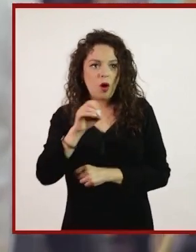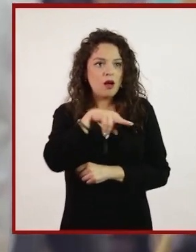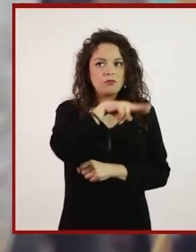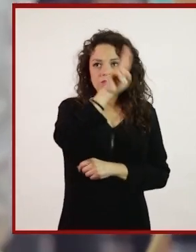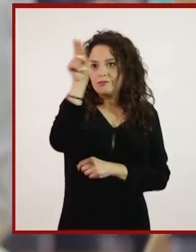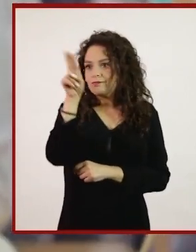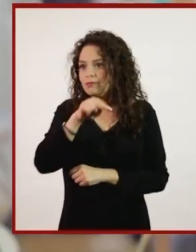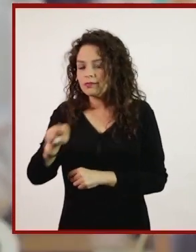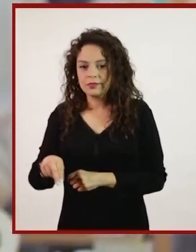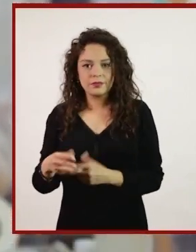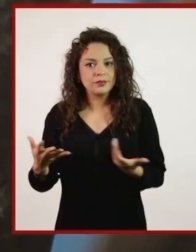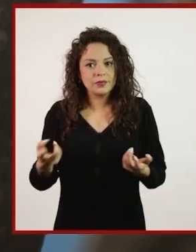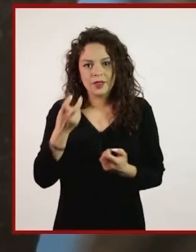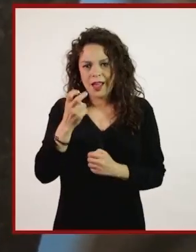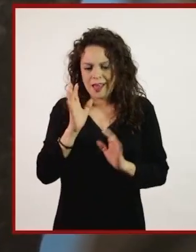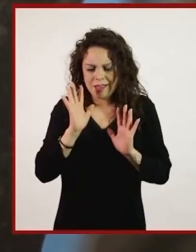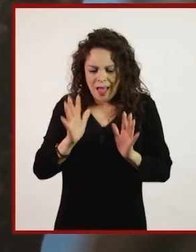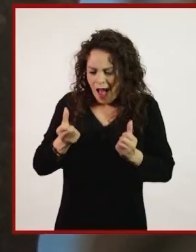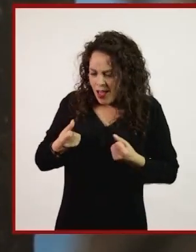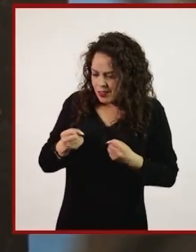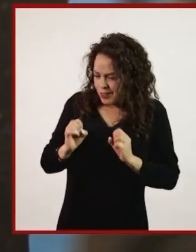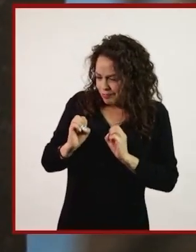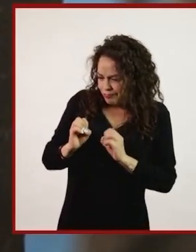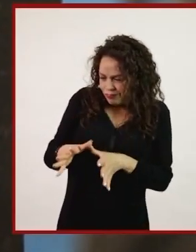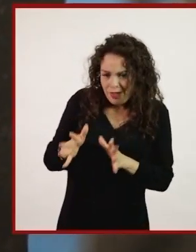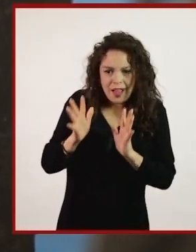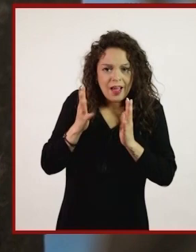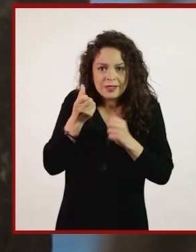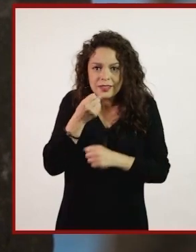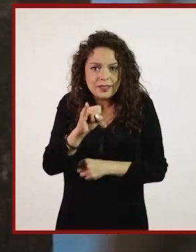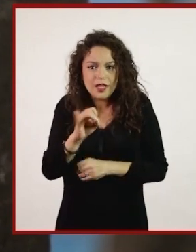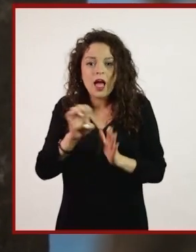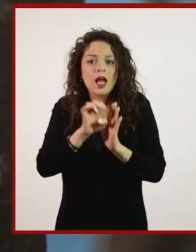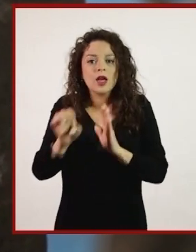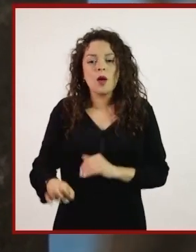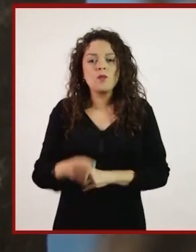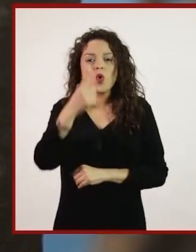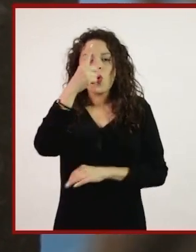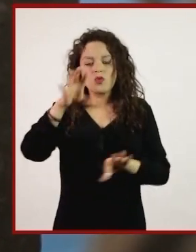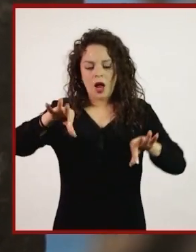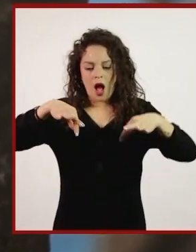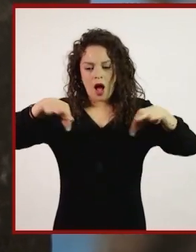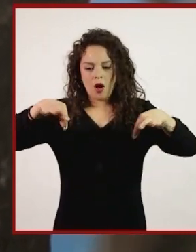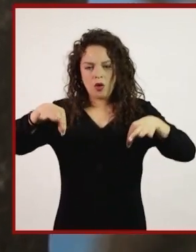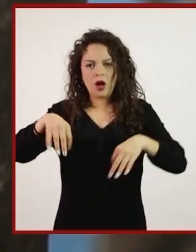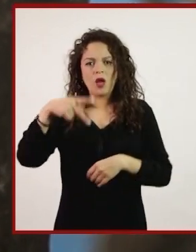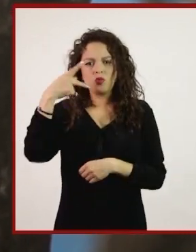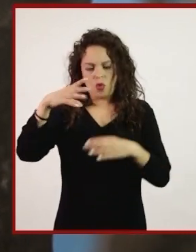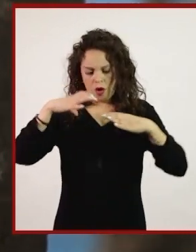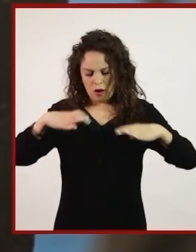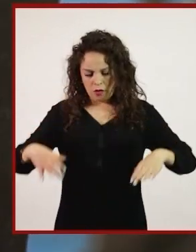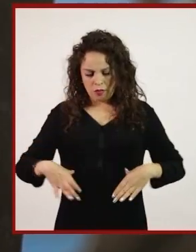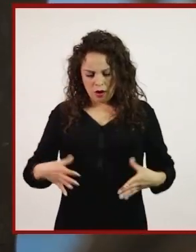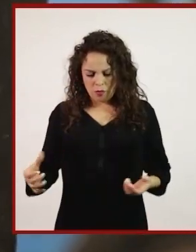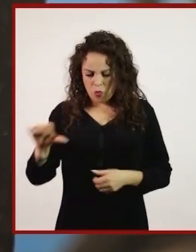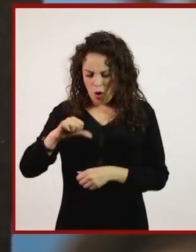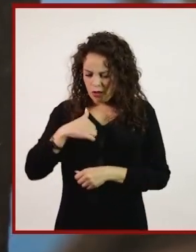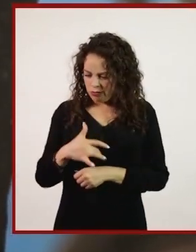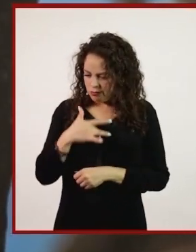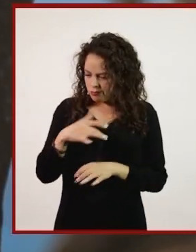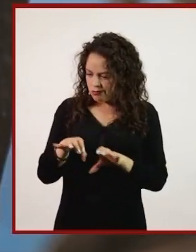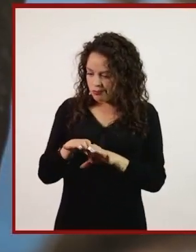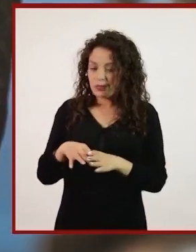puede dibujar, ya eso ya es, o sea, la simple sensibilización de ir a una hoja y dibujar tu cuerpo y decir,